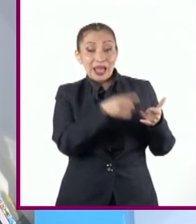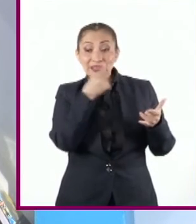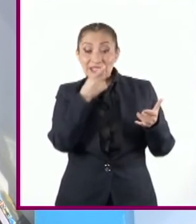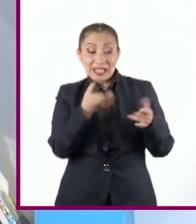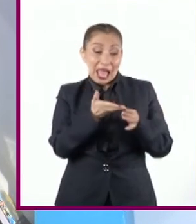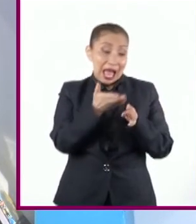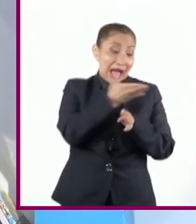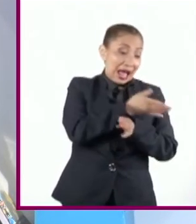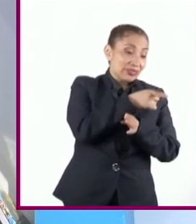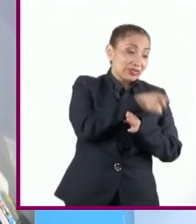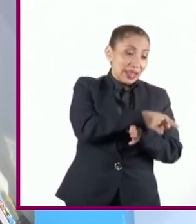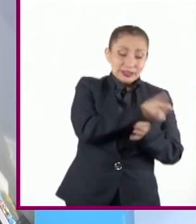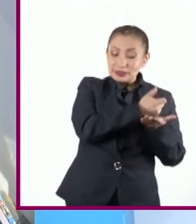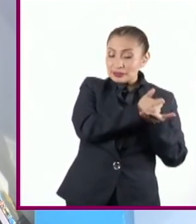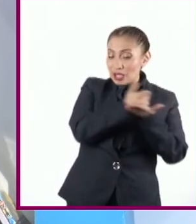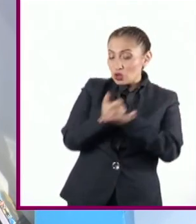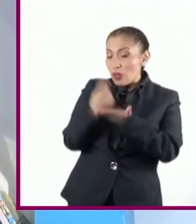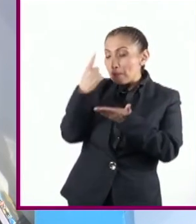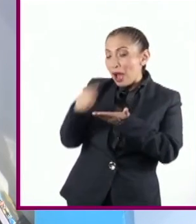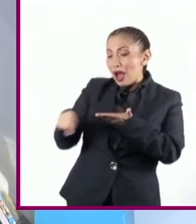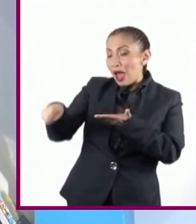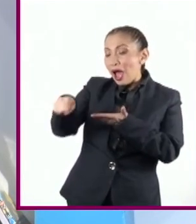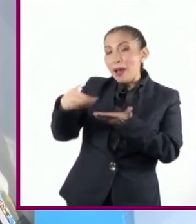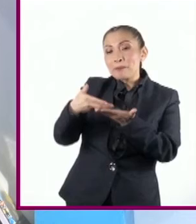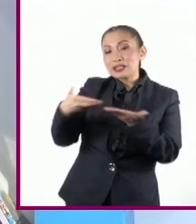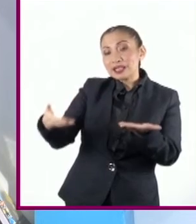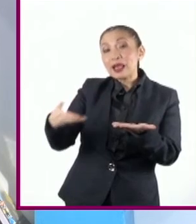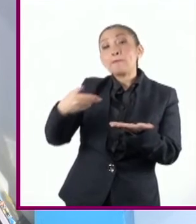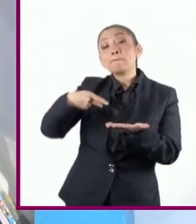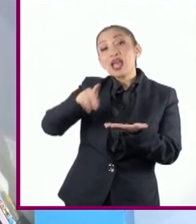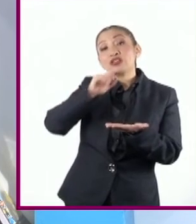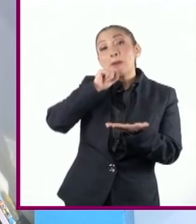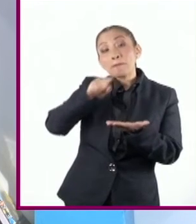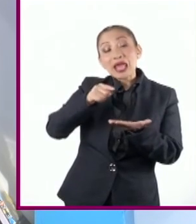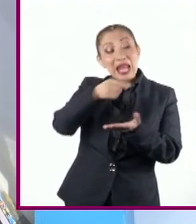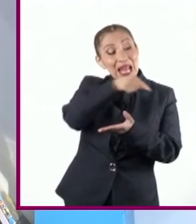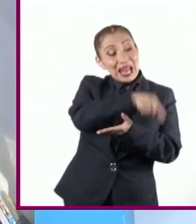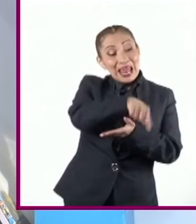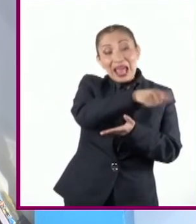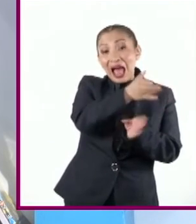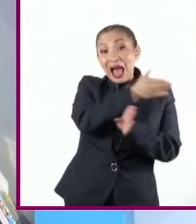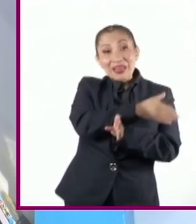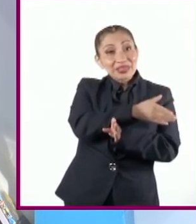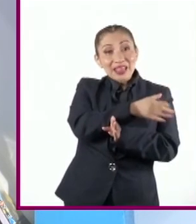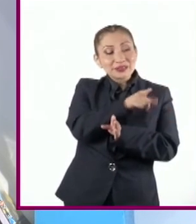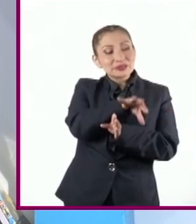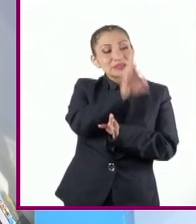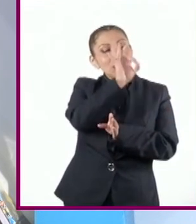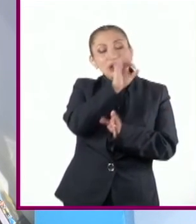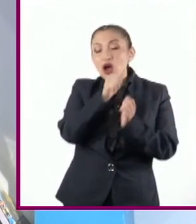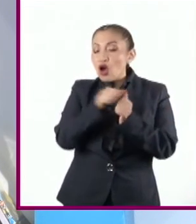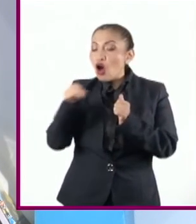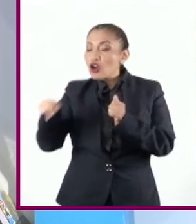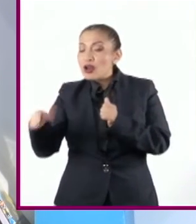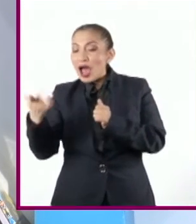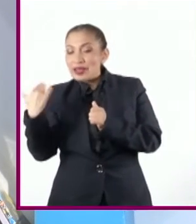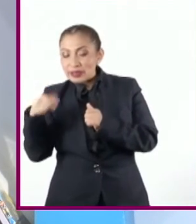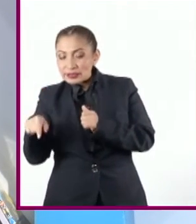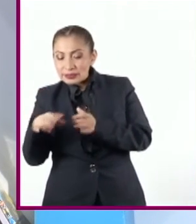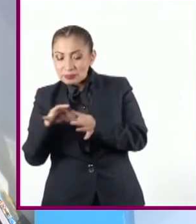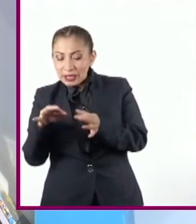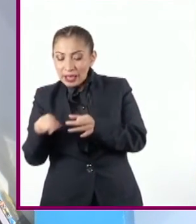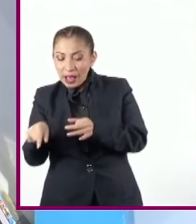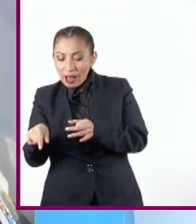que el pasado da razón del presente, pero a la vez supone que el pasado solo se descubre a partir de aquello que